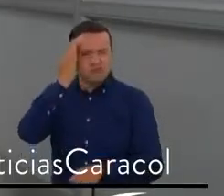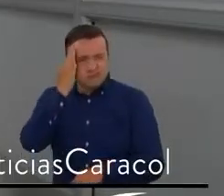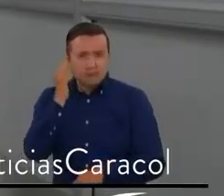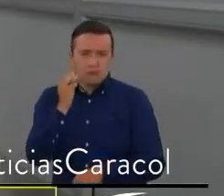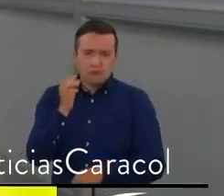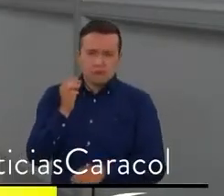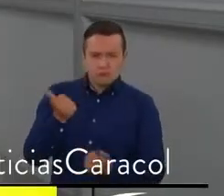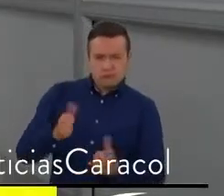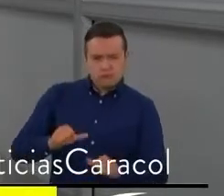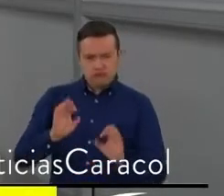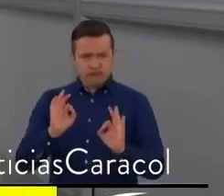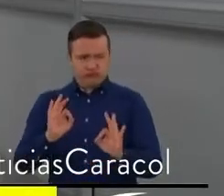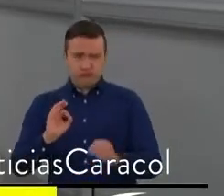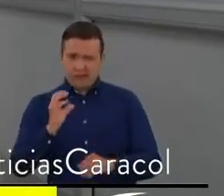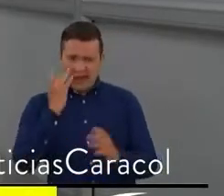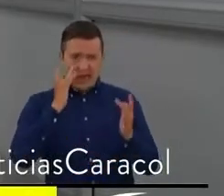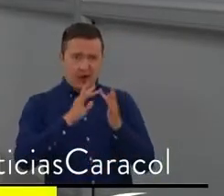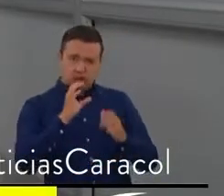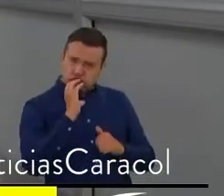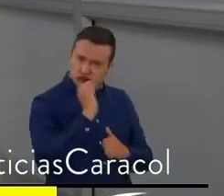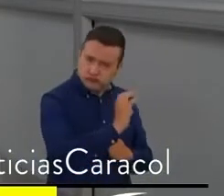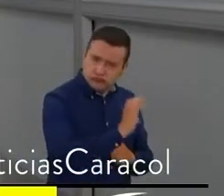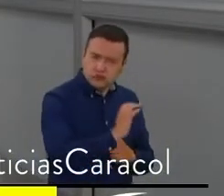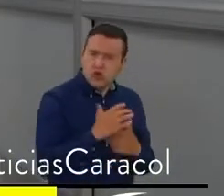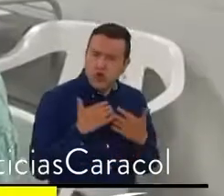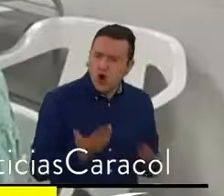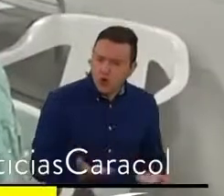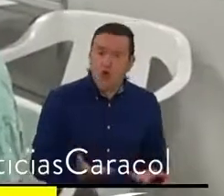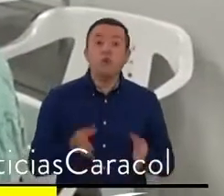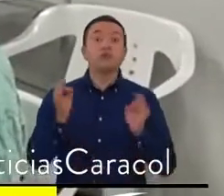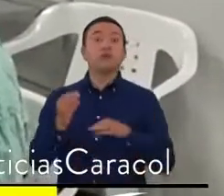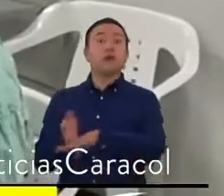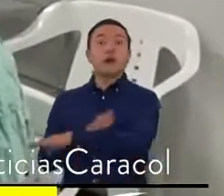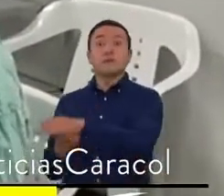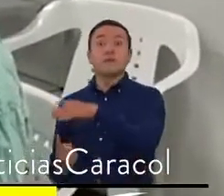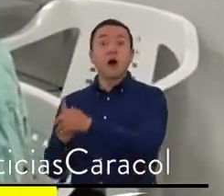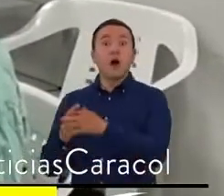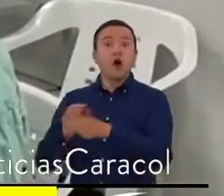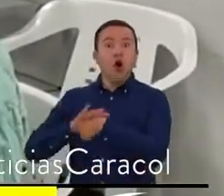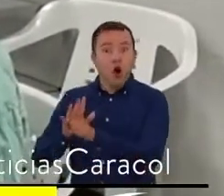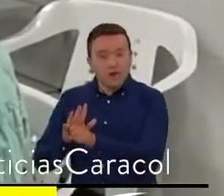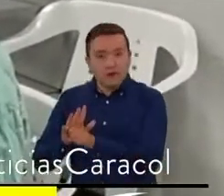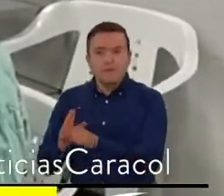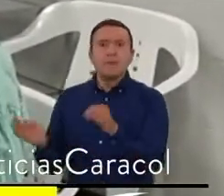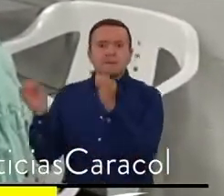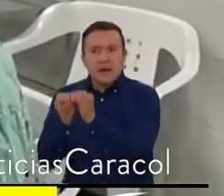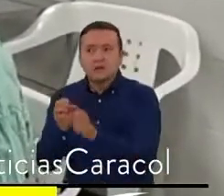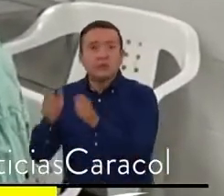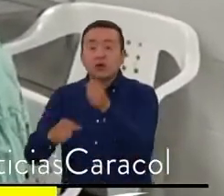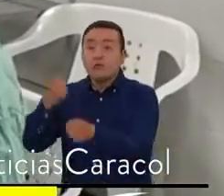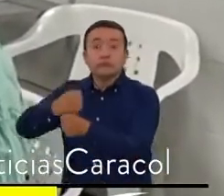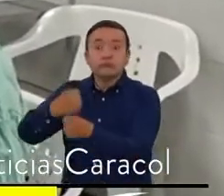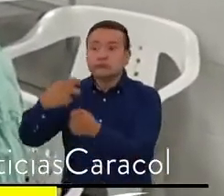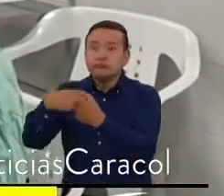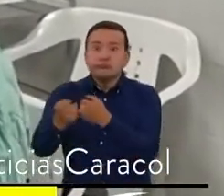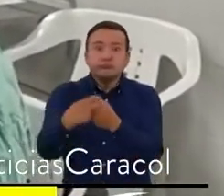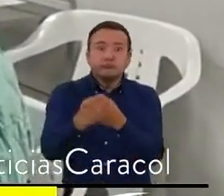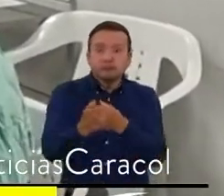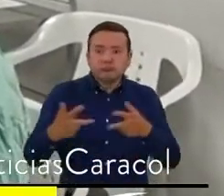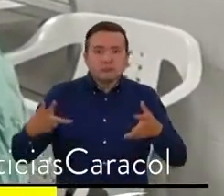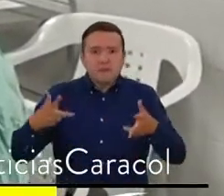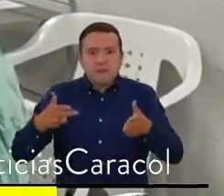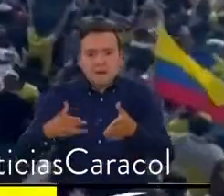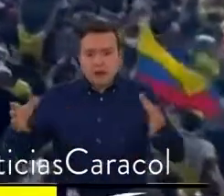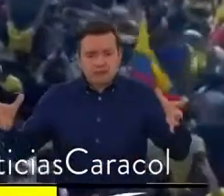Luego de más de un año de crisis sanitaria por cuenta de la llegada de la pandemia por COVID-19 y el aumento del desempleo, vuelve al debate en medio de un